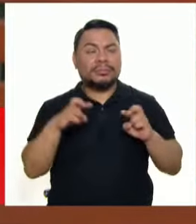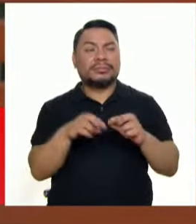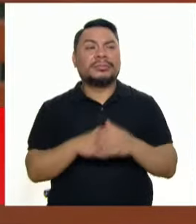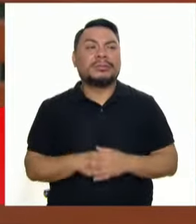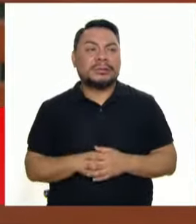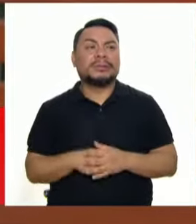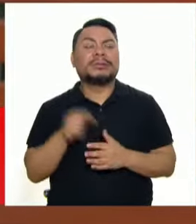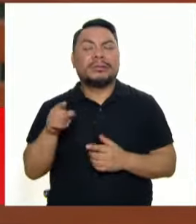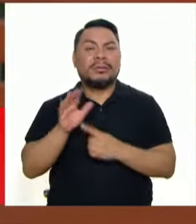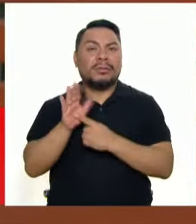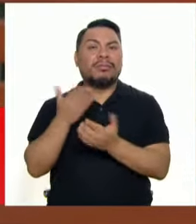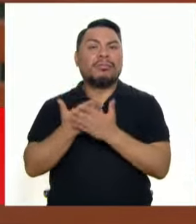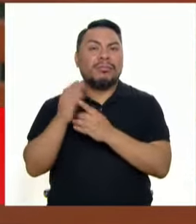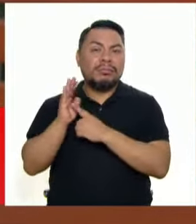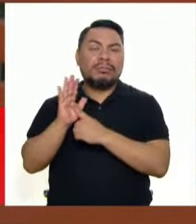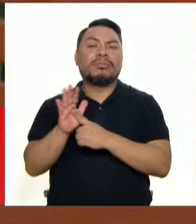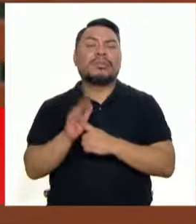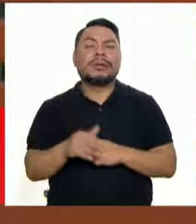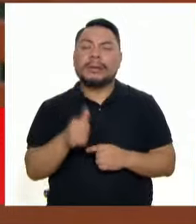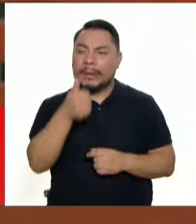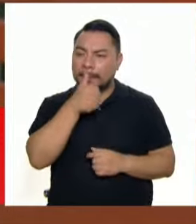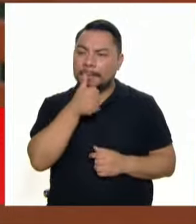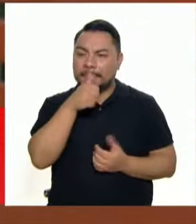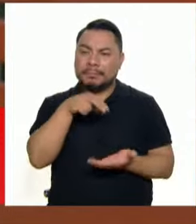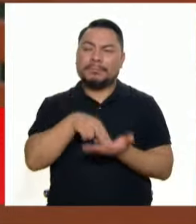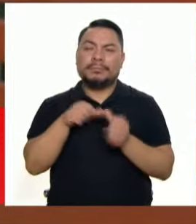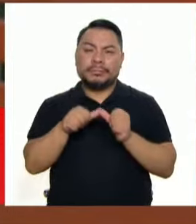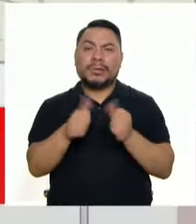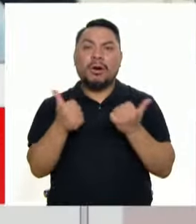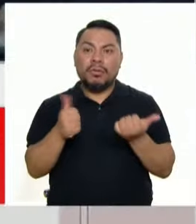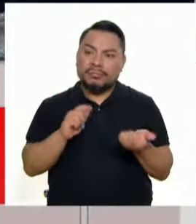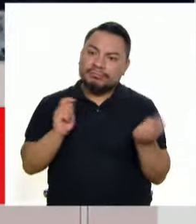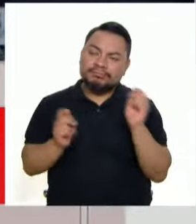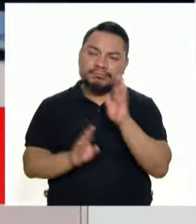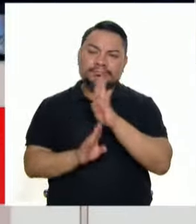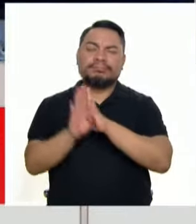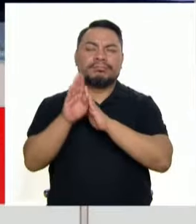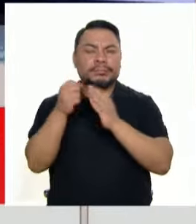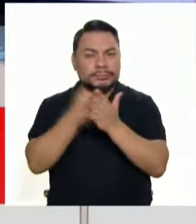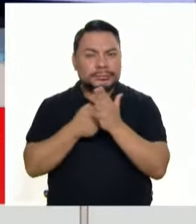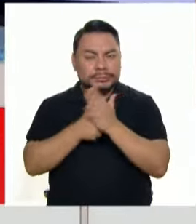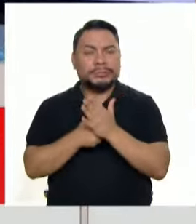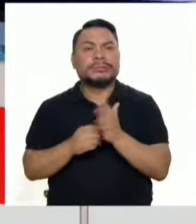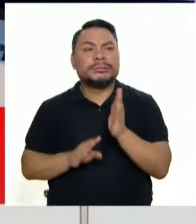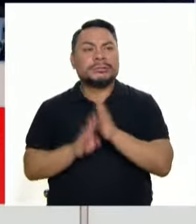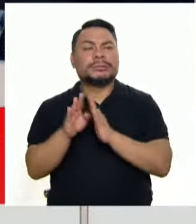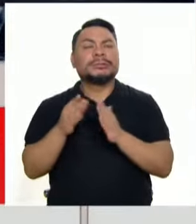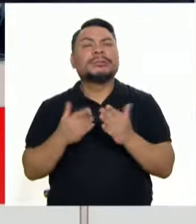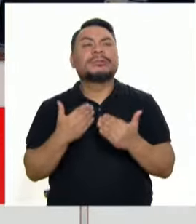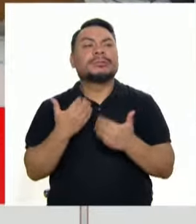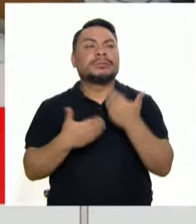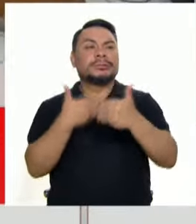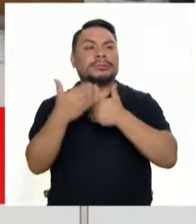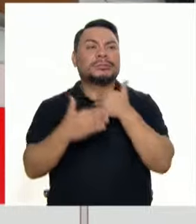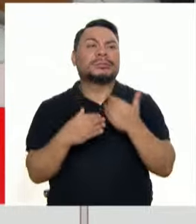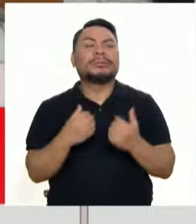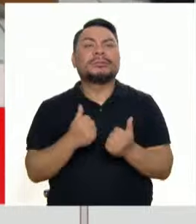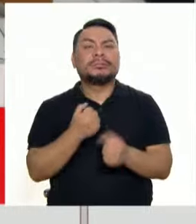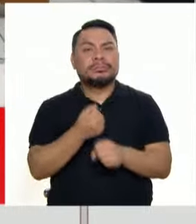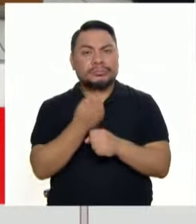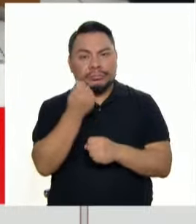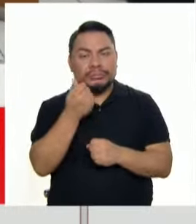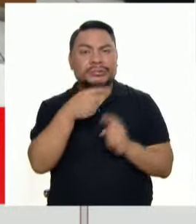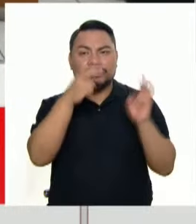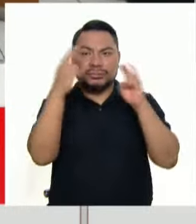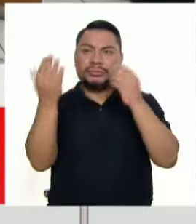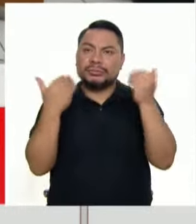oportunidad ha demostrado ser resiliente y ahora es emprendedora, pujante, apuesta por un desarrollo económico y turístico. Después